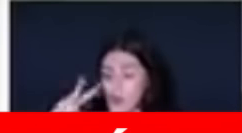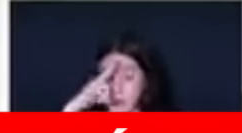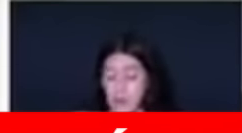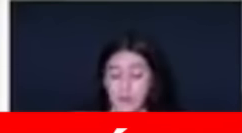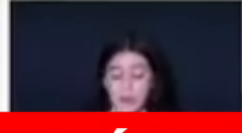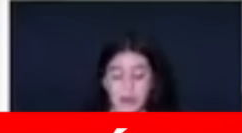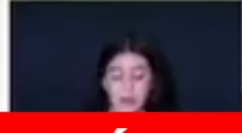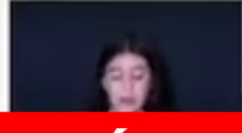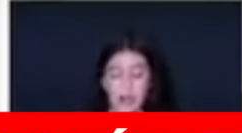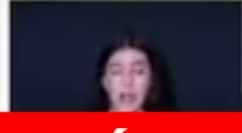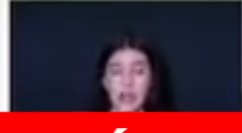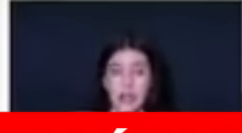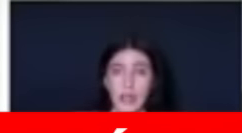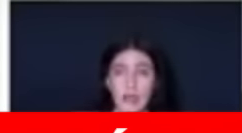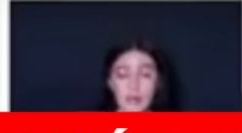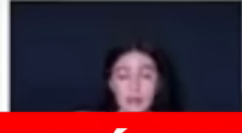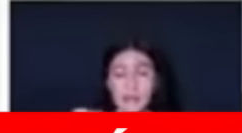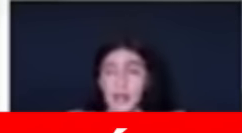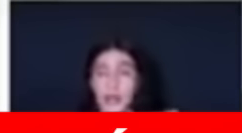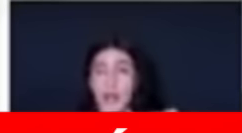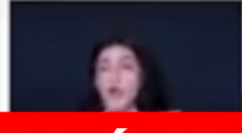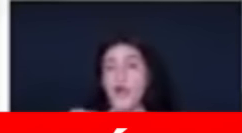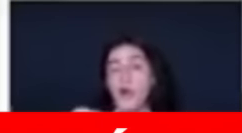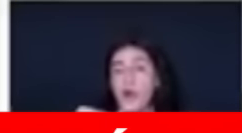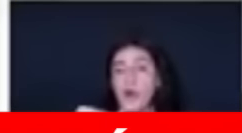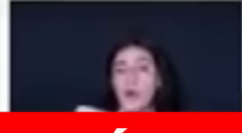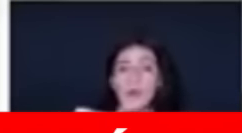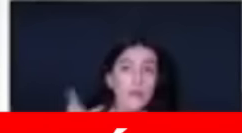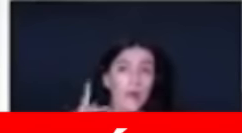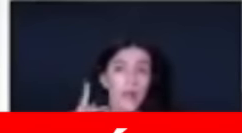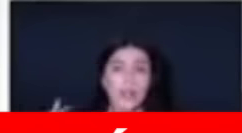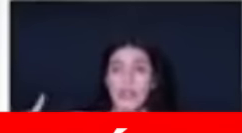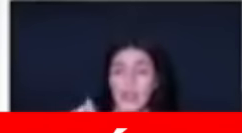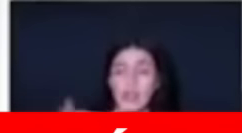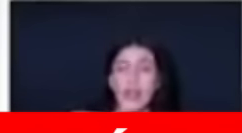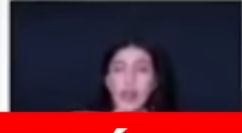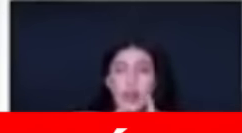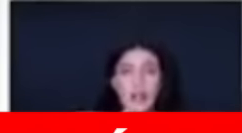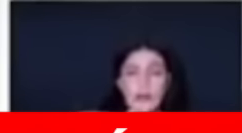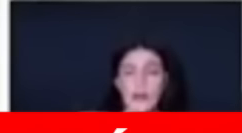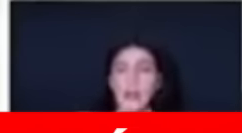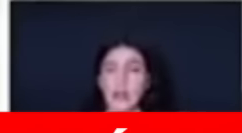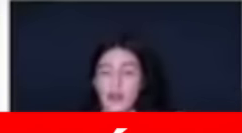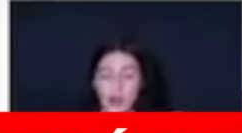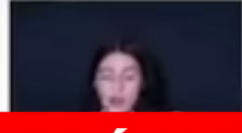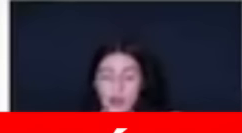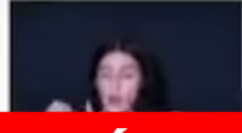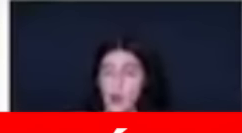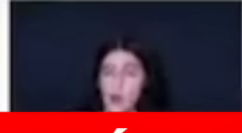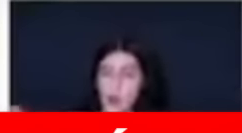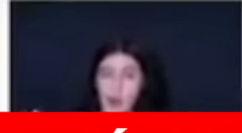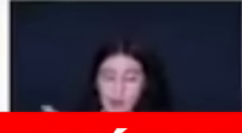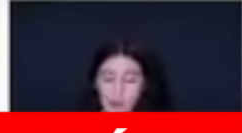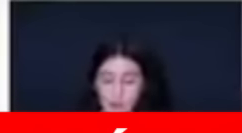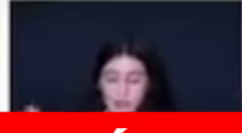es libertad o narcopolítica, libertad o arreglos